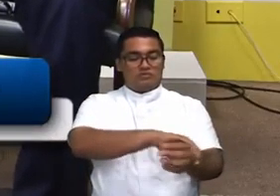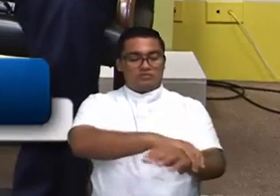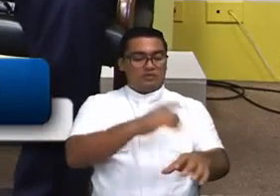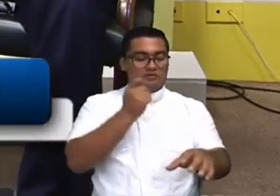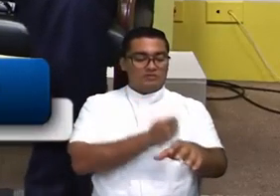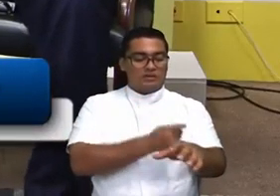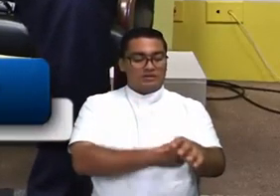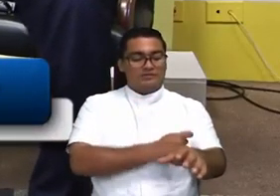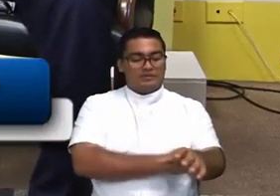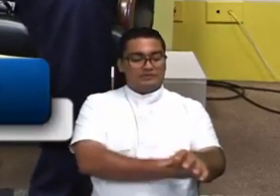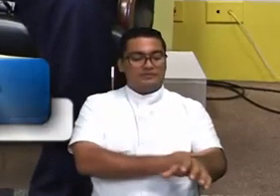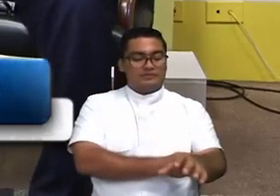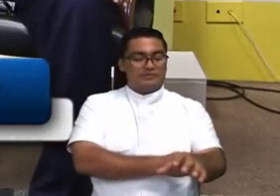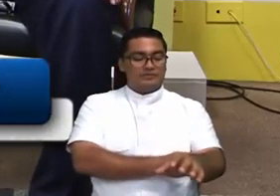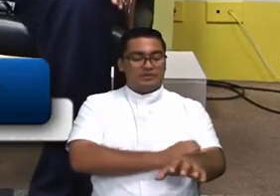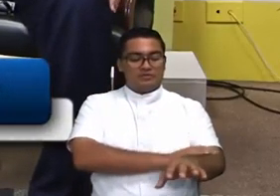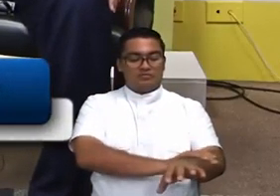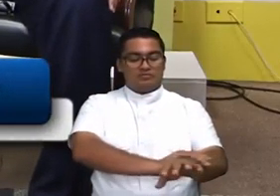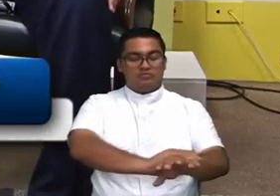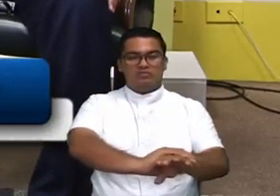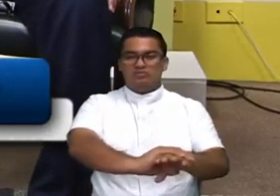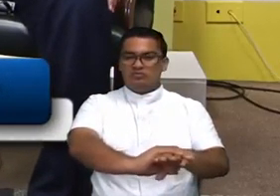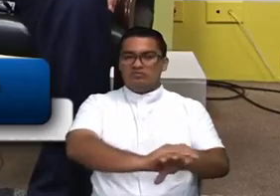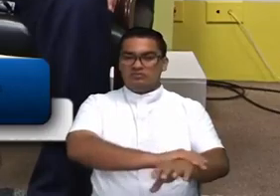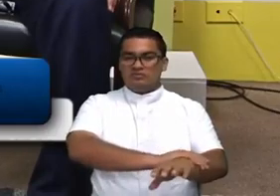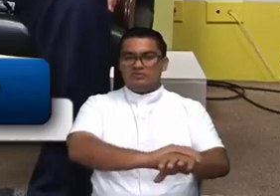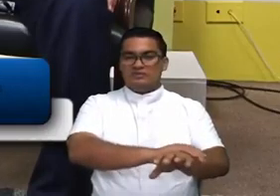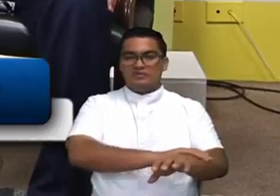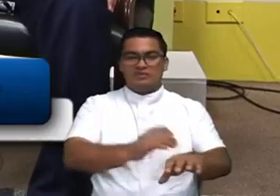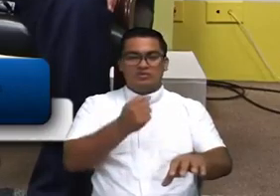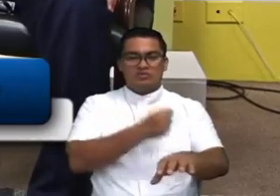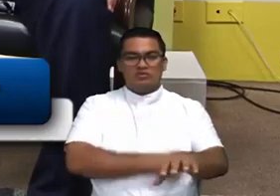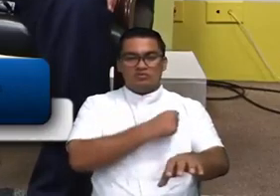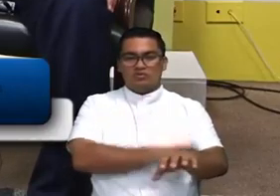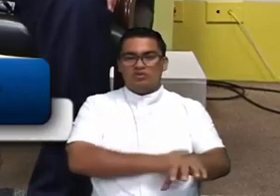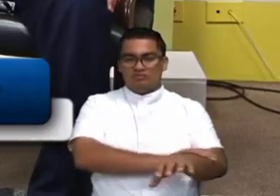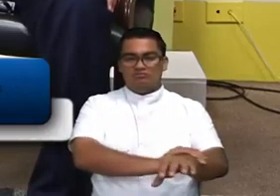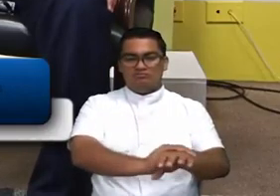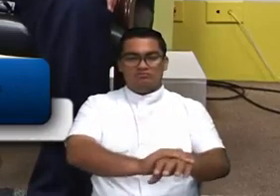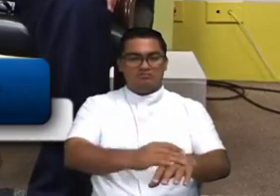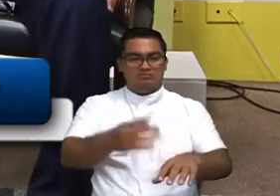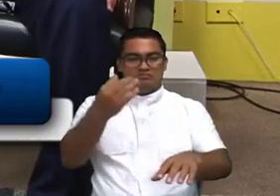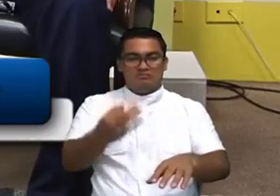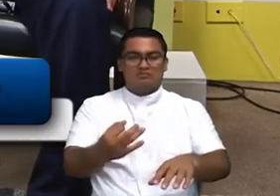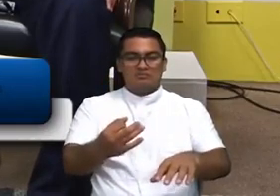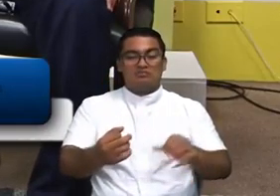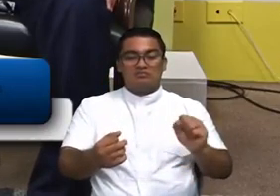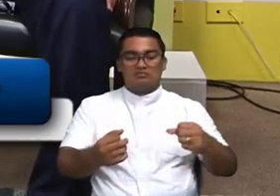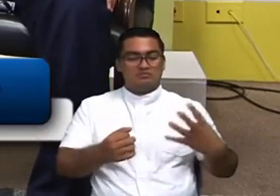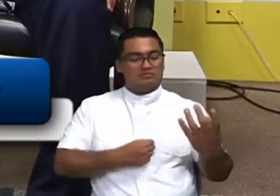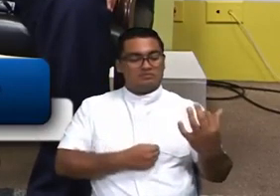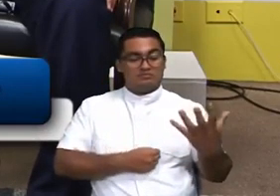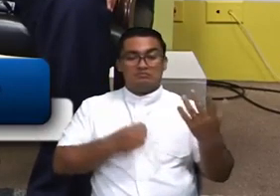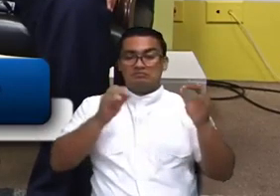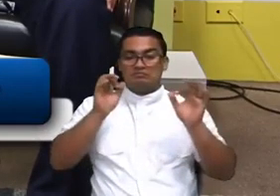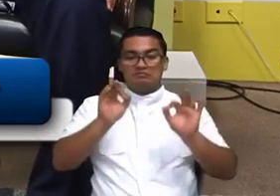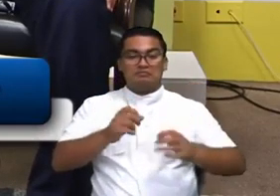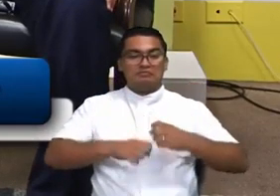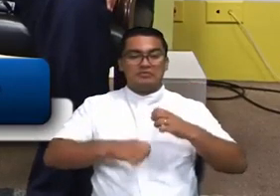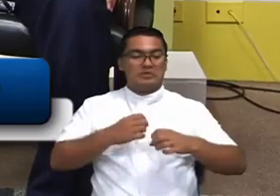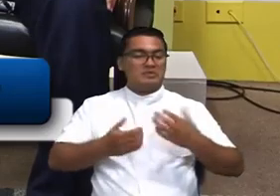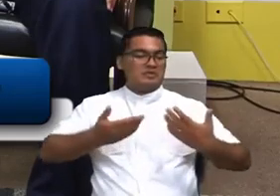clavos, le pusieron todo tipo de instrumentos que sirven para la movilidad. Eso ya no hay ningún